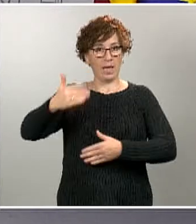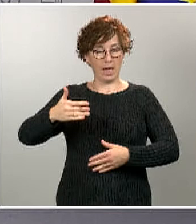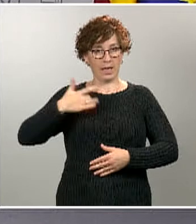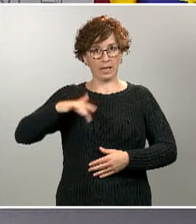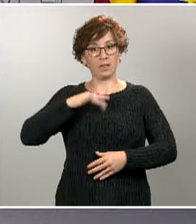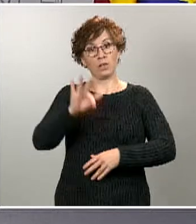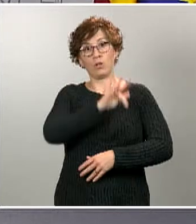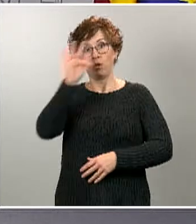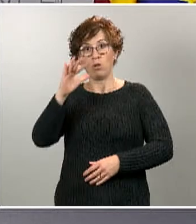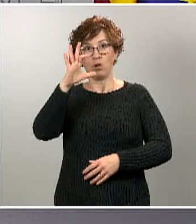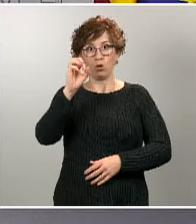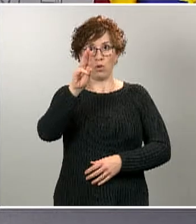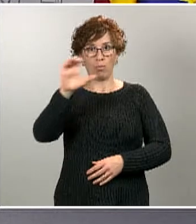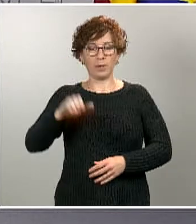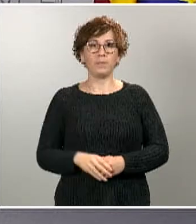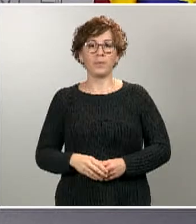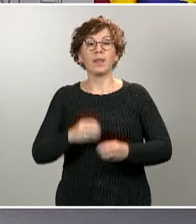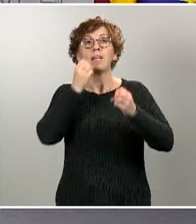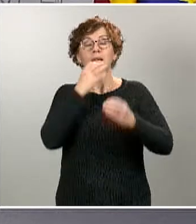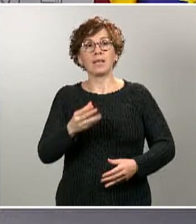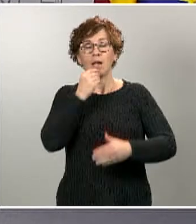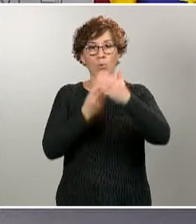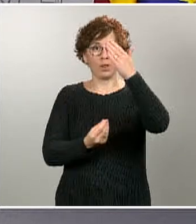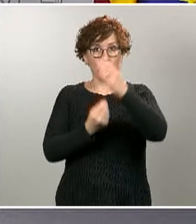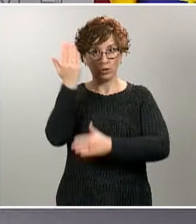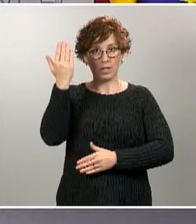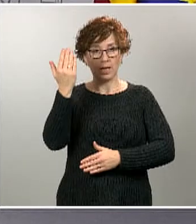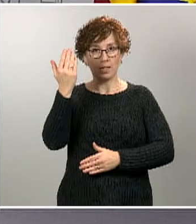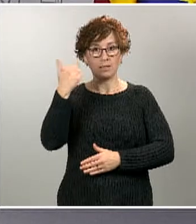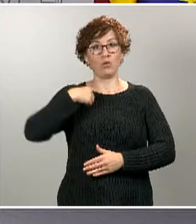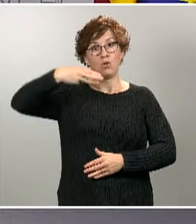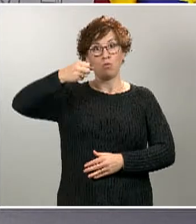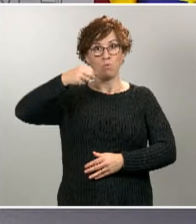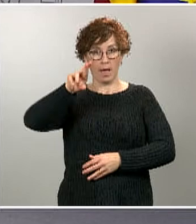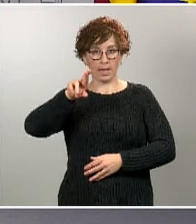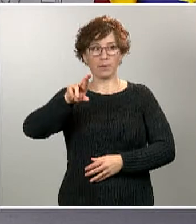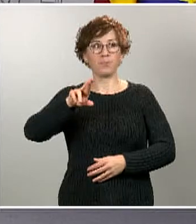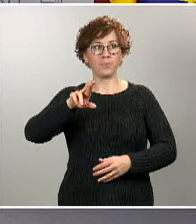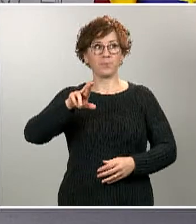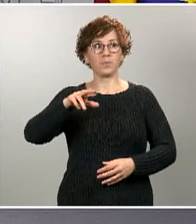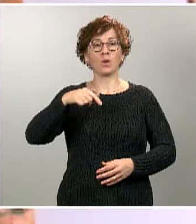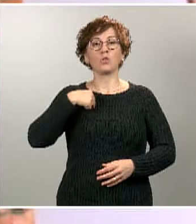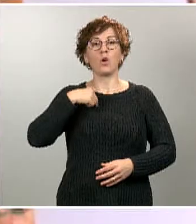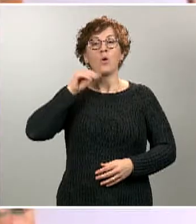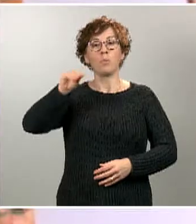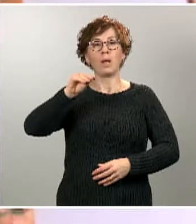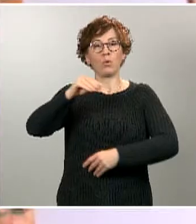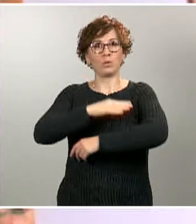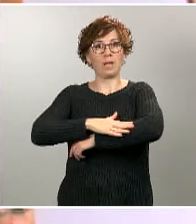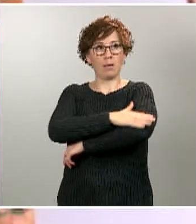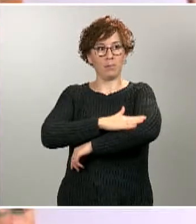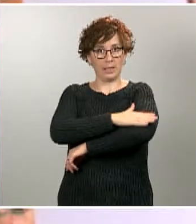días, soy Marina Artusa, la corresponsal del diario Clarín de Argentina. Tengo dos preguntas para el ministro de Sanidad, Salvador